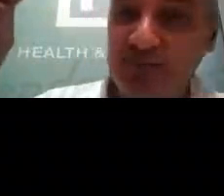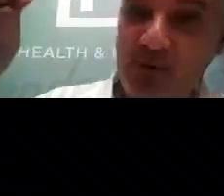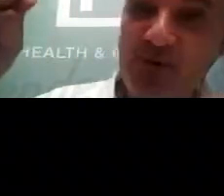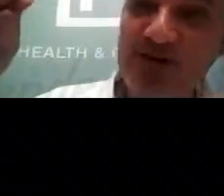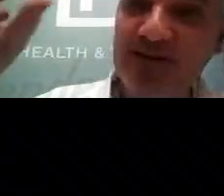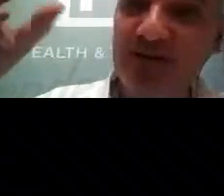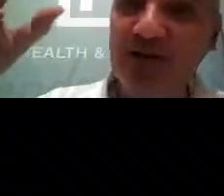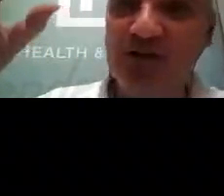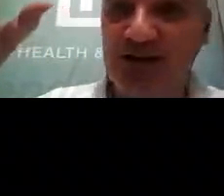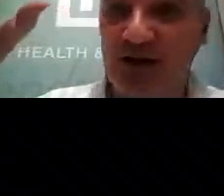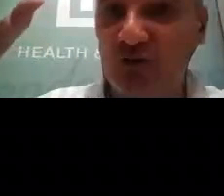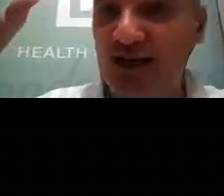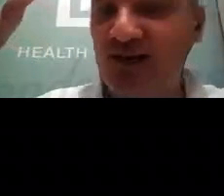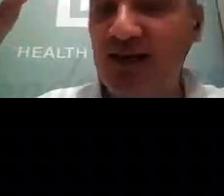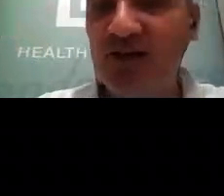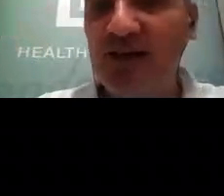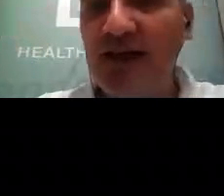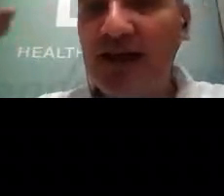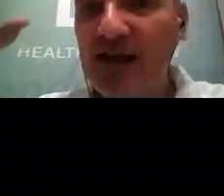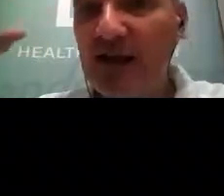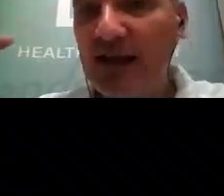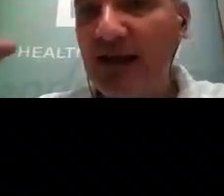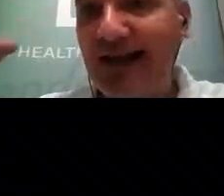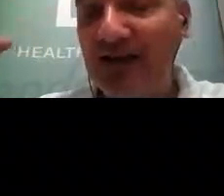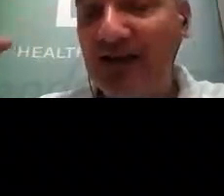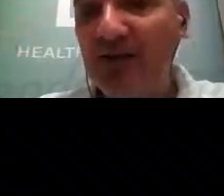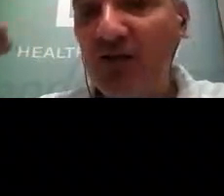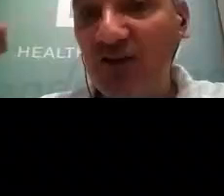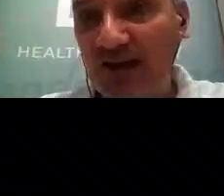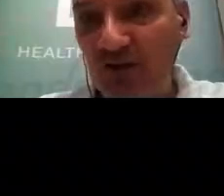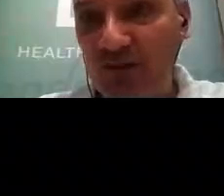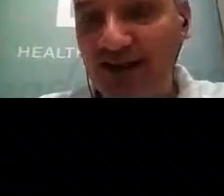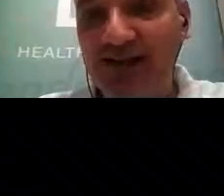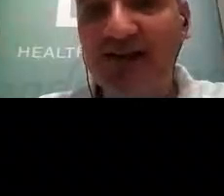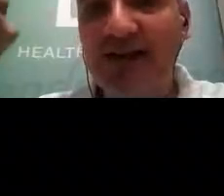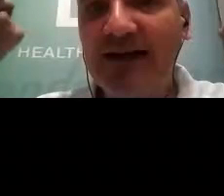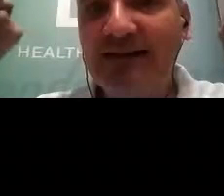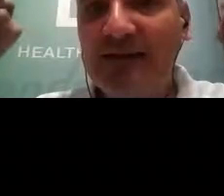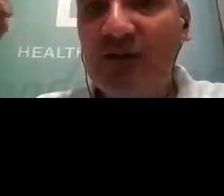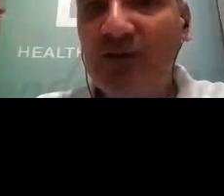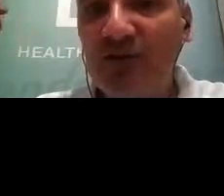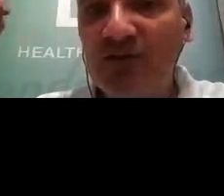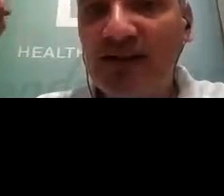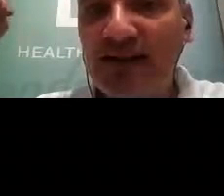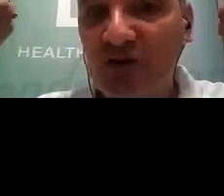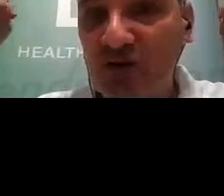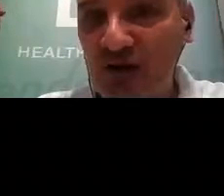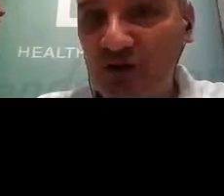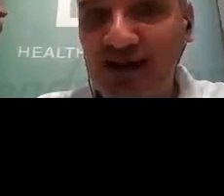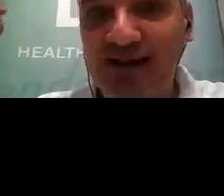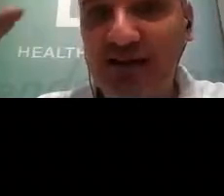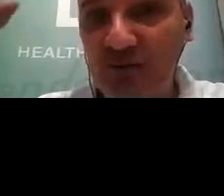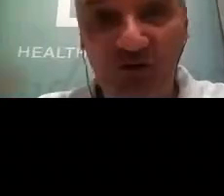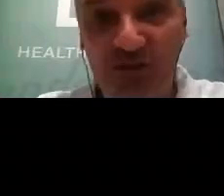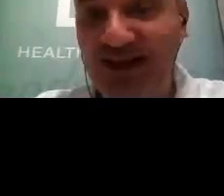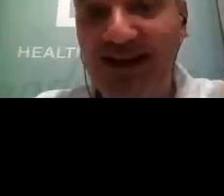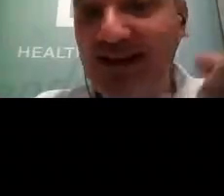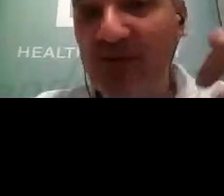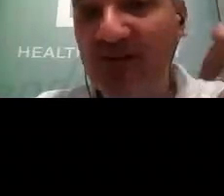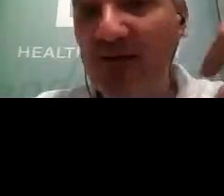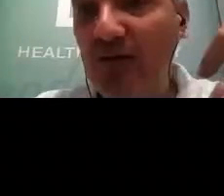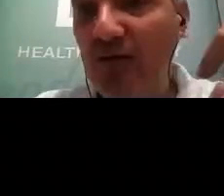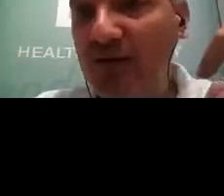entre proinflamatorios, que serían los omega 6, y antiinflamatorios, que serían los omega 3. ¿De dónde podemos obtener los omega 3? Pues lo veis